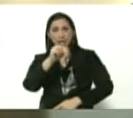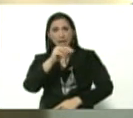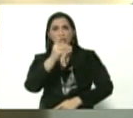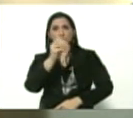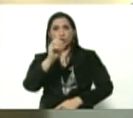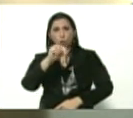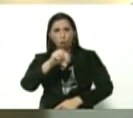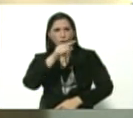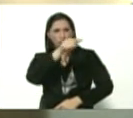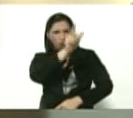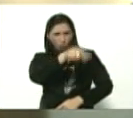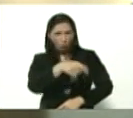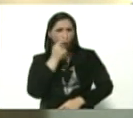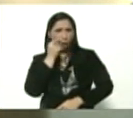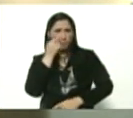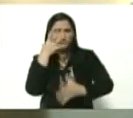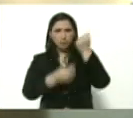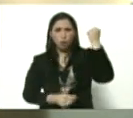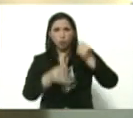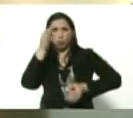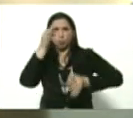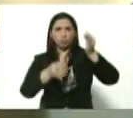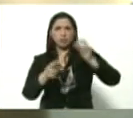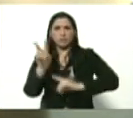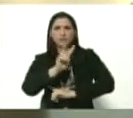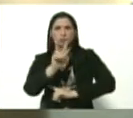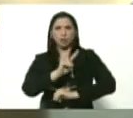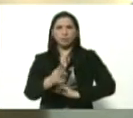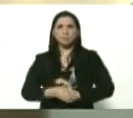prófugo de la justicia venezolana,